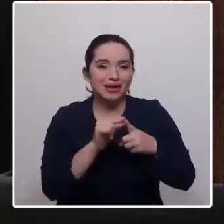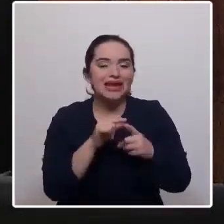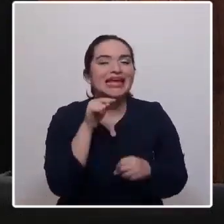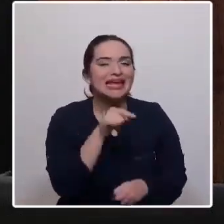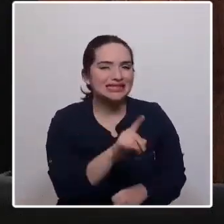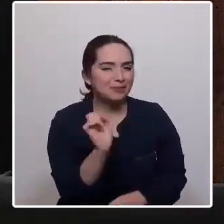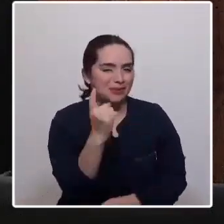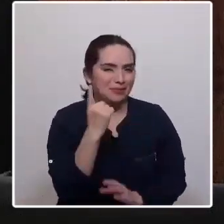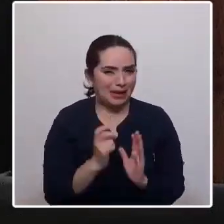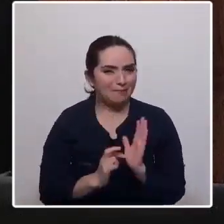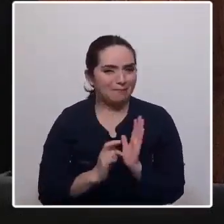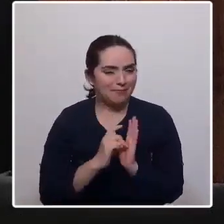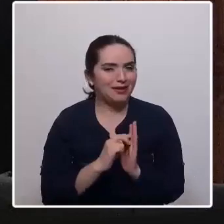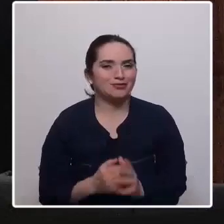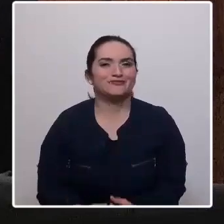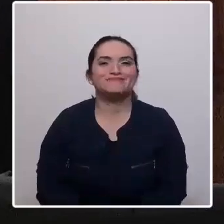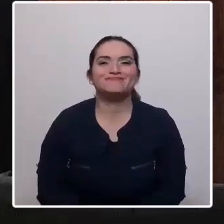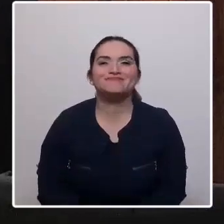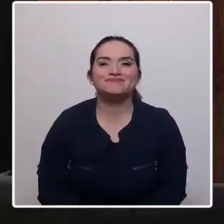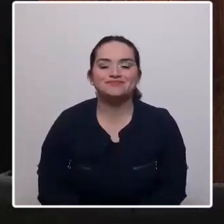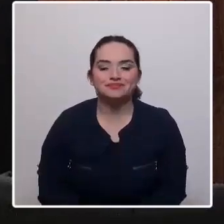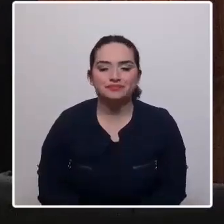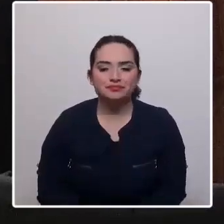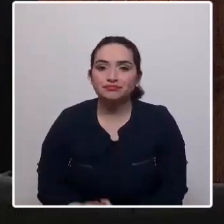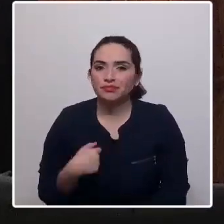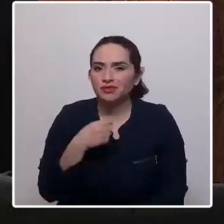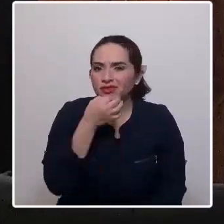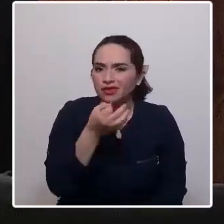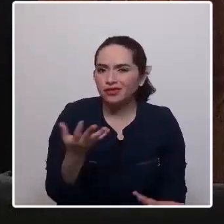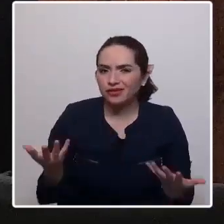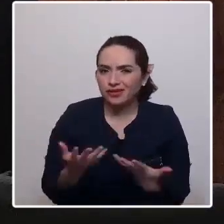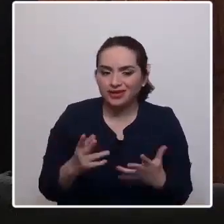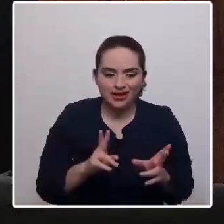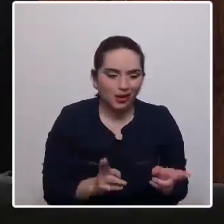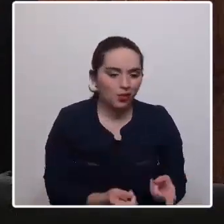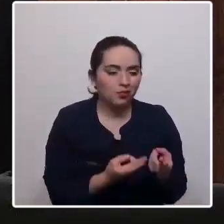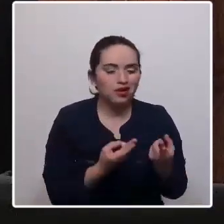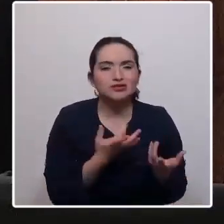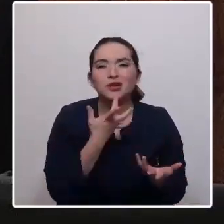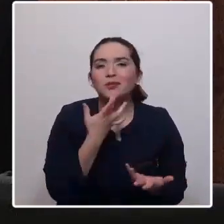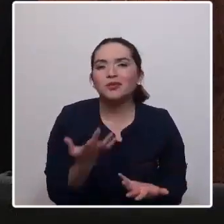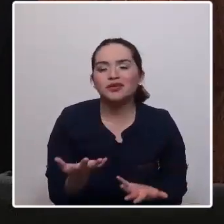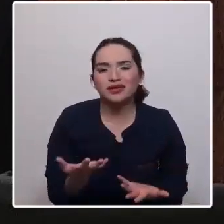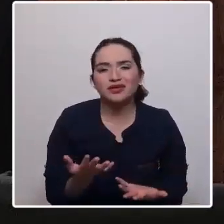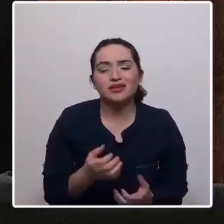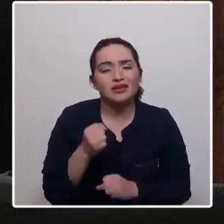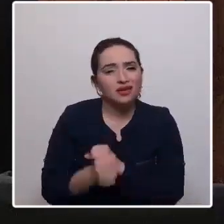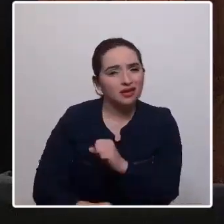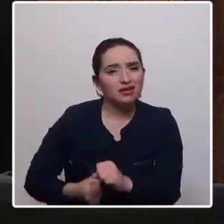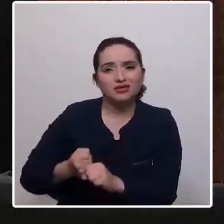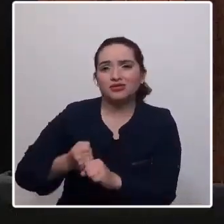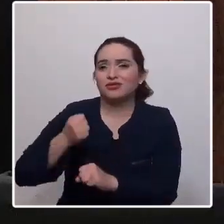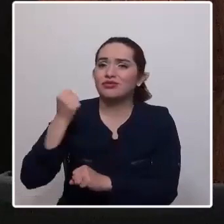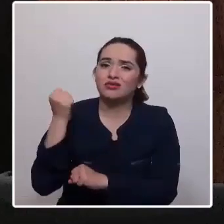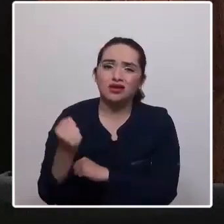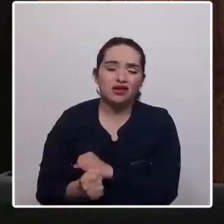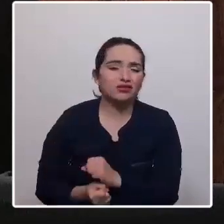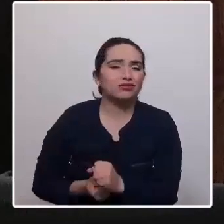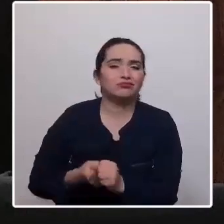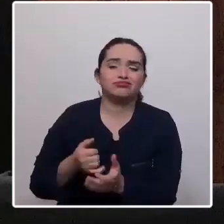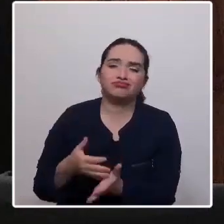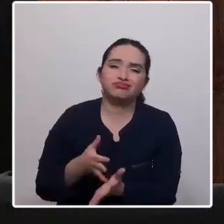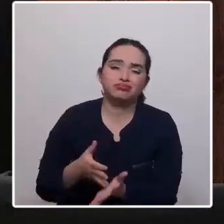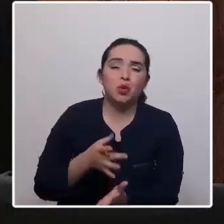primer paso. Hablo de recuperación ya que ha sido deteriorada desde hace décadas por los monocultivos,